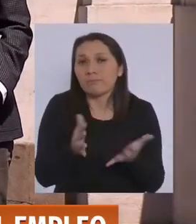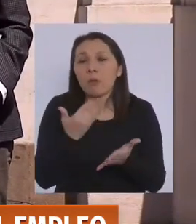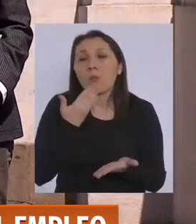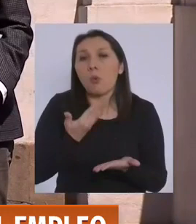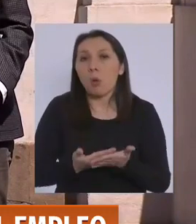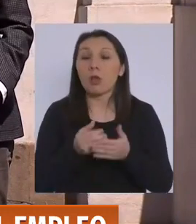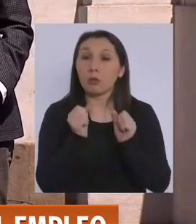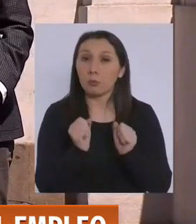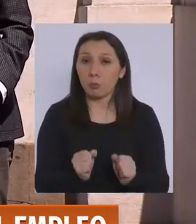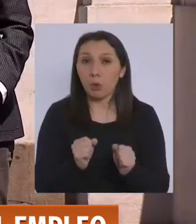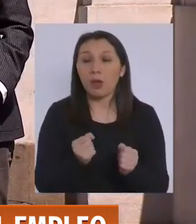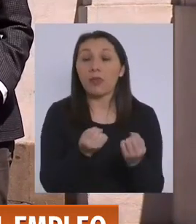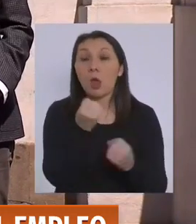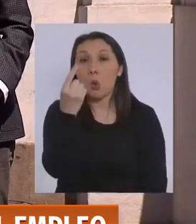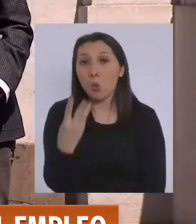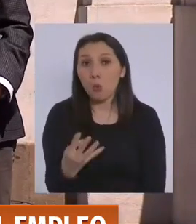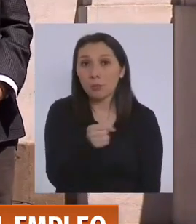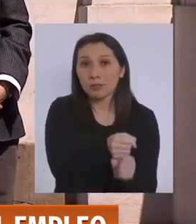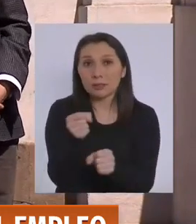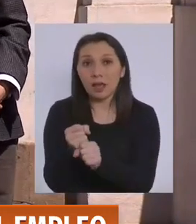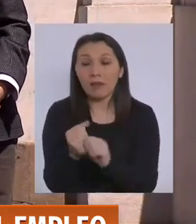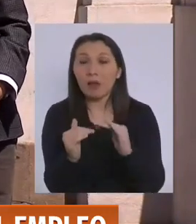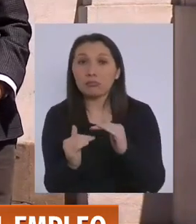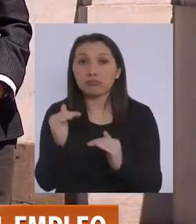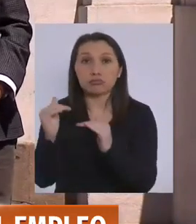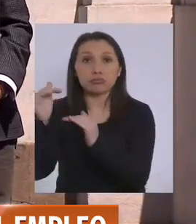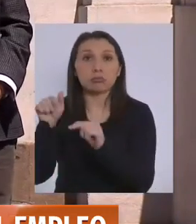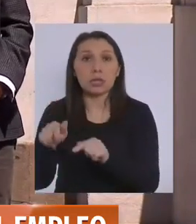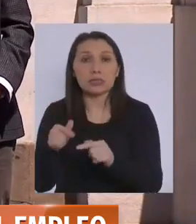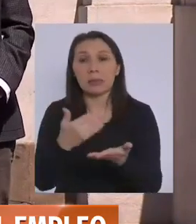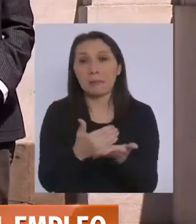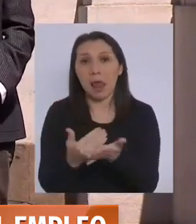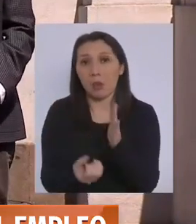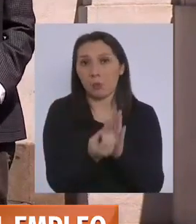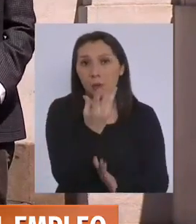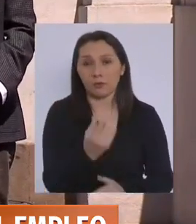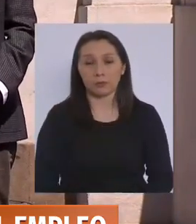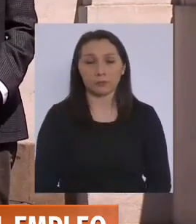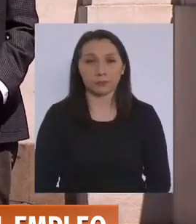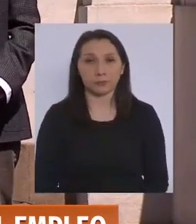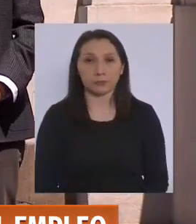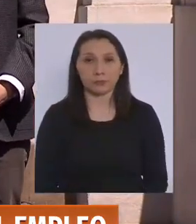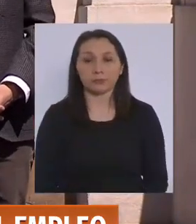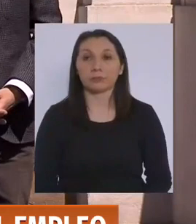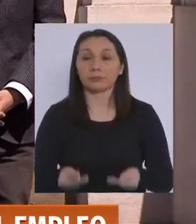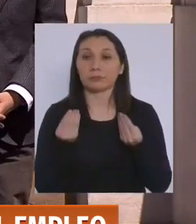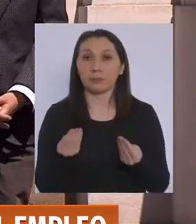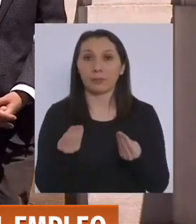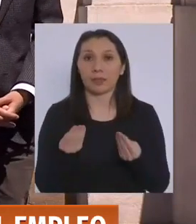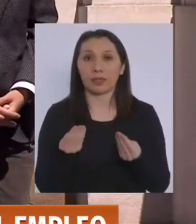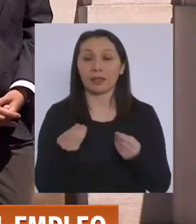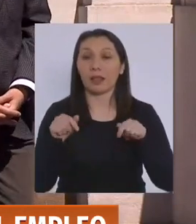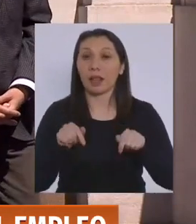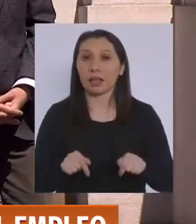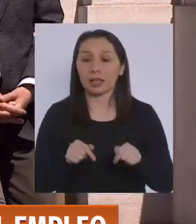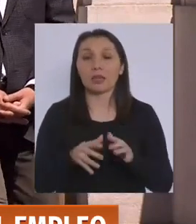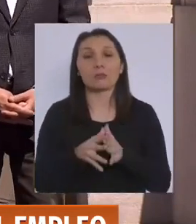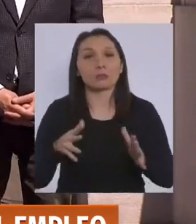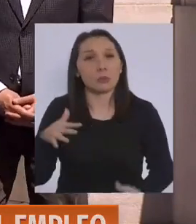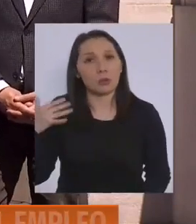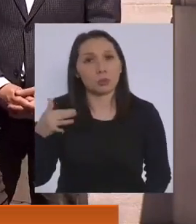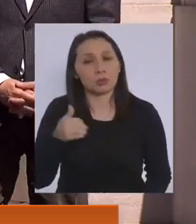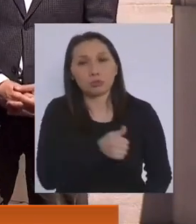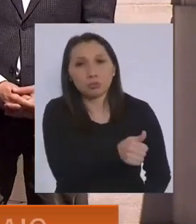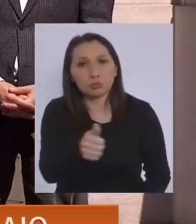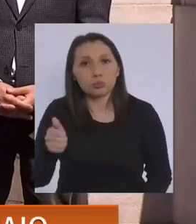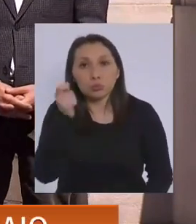haber efectos en las cifras de empleo de este plan? Bueno, aquí es muy relevante que